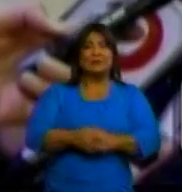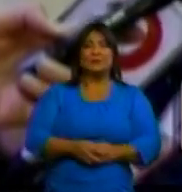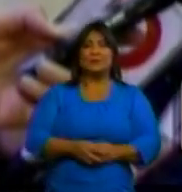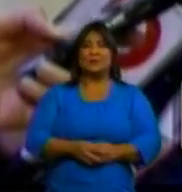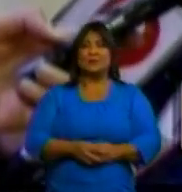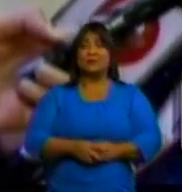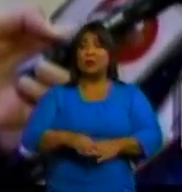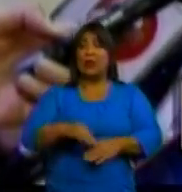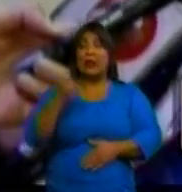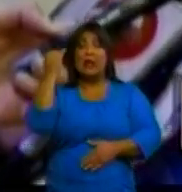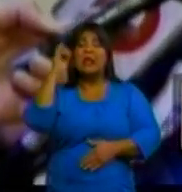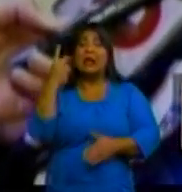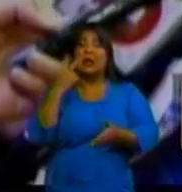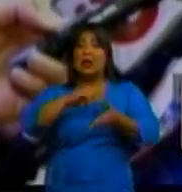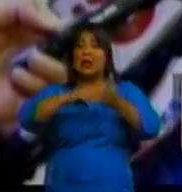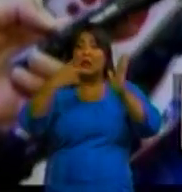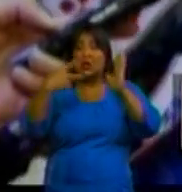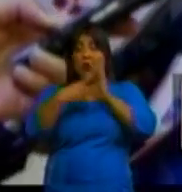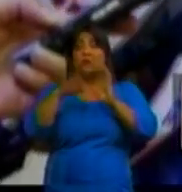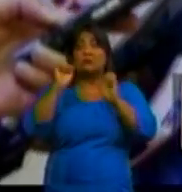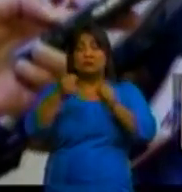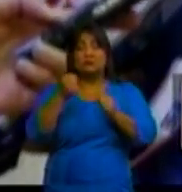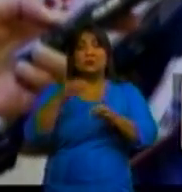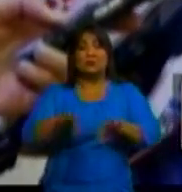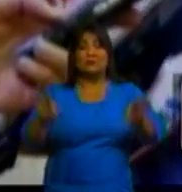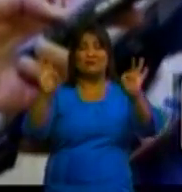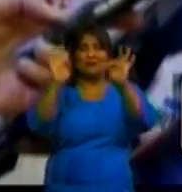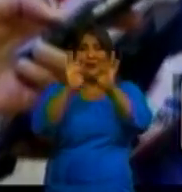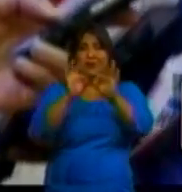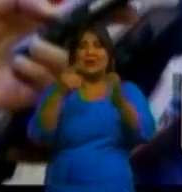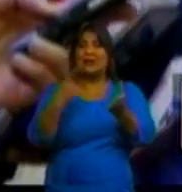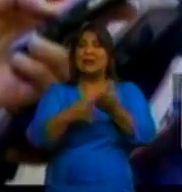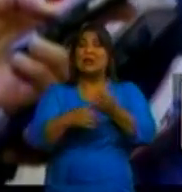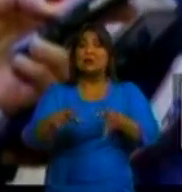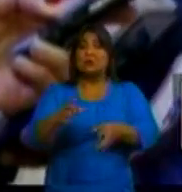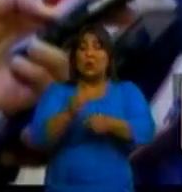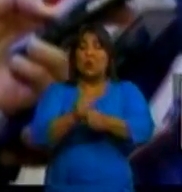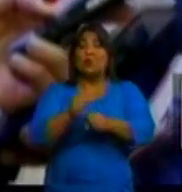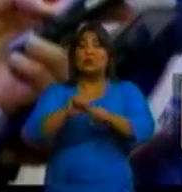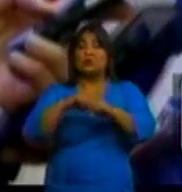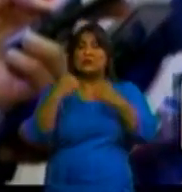La idea es que la tecnología, como decía, sea pieza fundamental de un seguro social renovado.